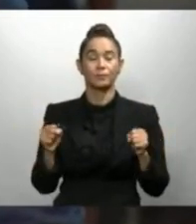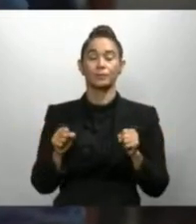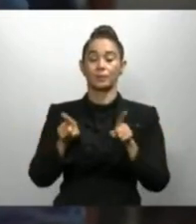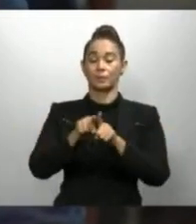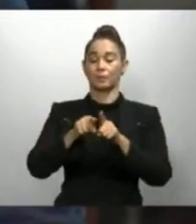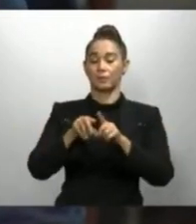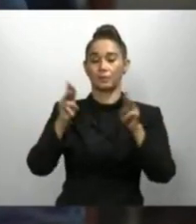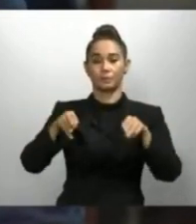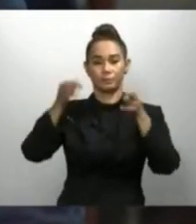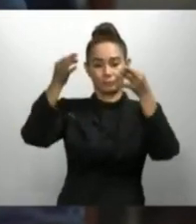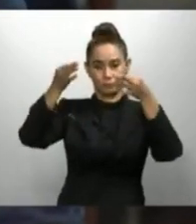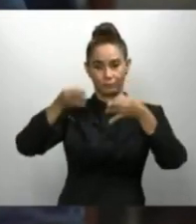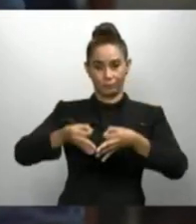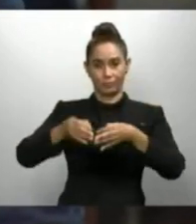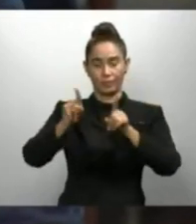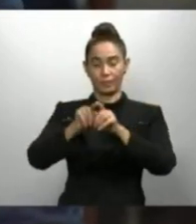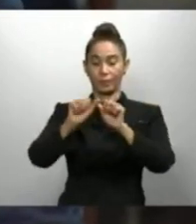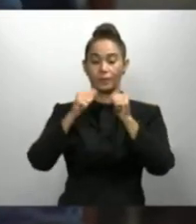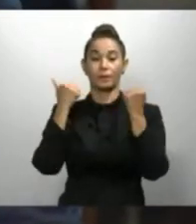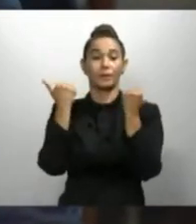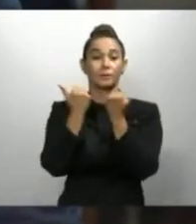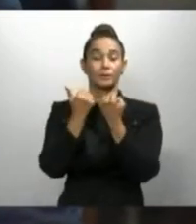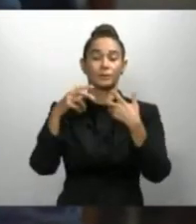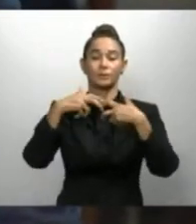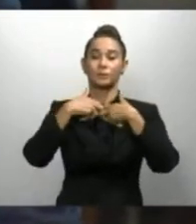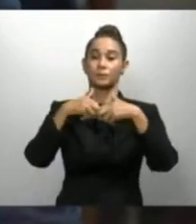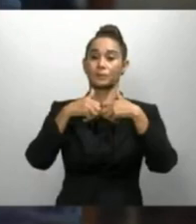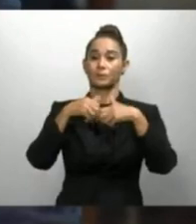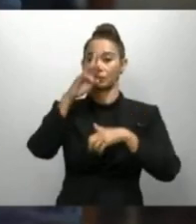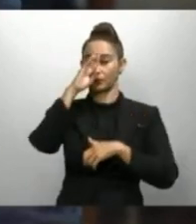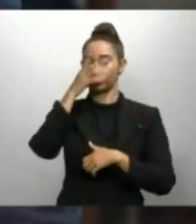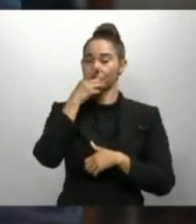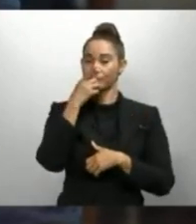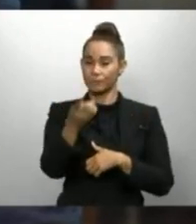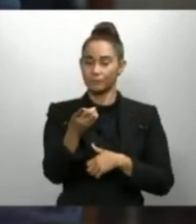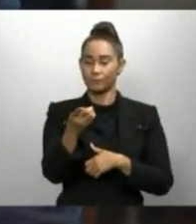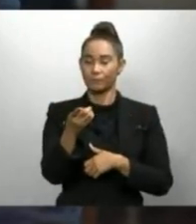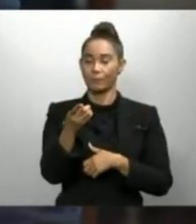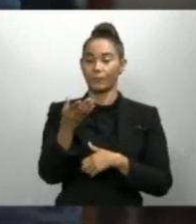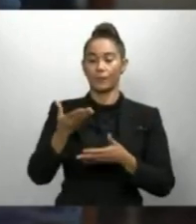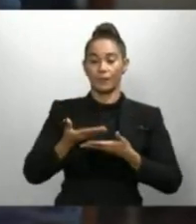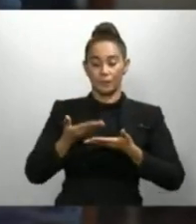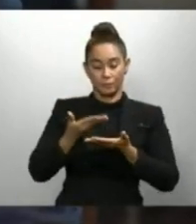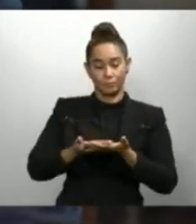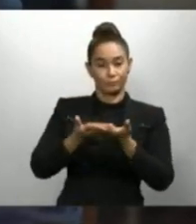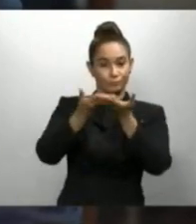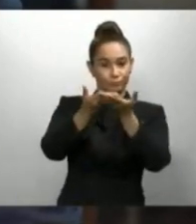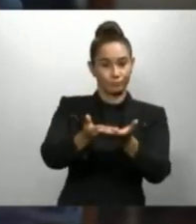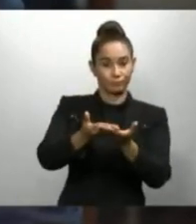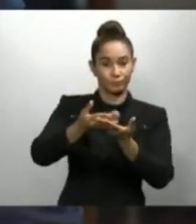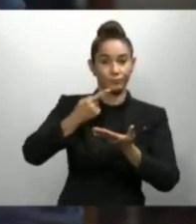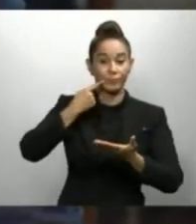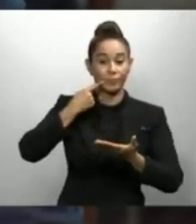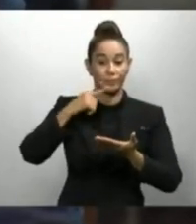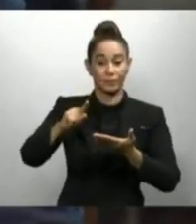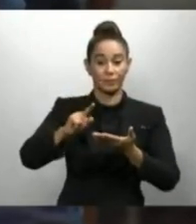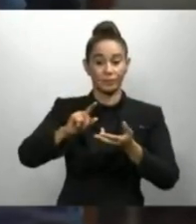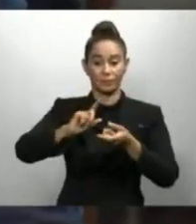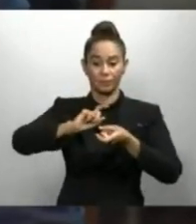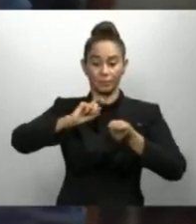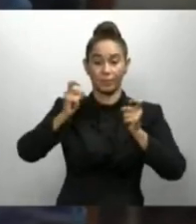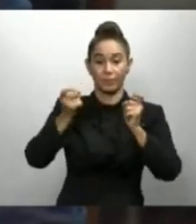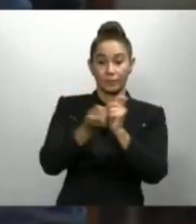Ejecutivo, así como la Asociación de Industria de la República Dominicana, se entregó una propuesta de decreto para regular